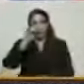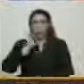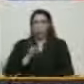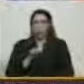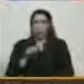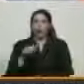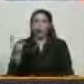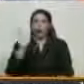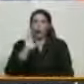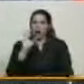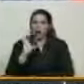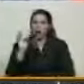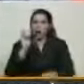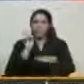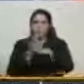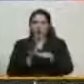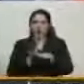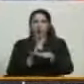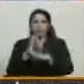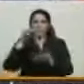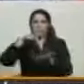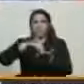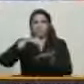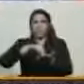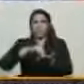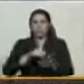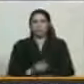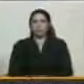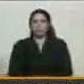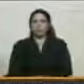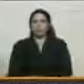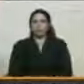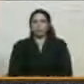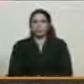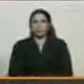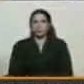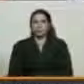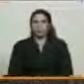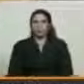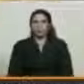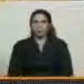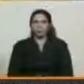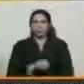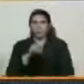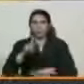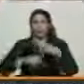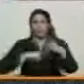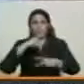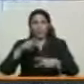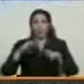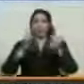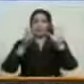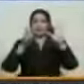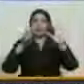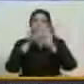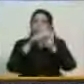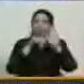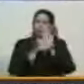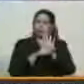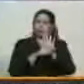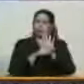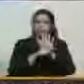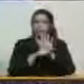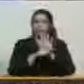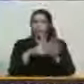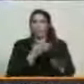ciudad capital, al estado Vargas y aparte del estado Miranda. El plan forma parte de la séptima línea de acción anunciada por el presidente de